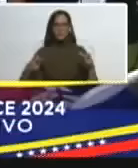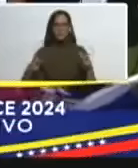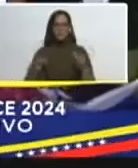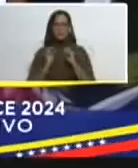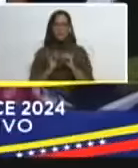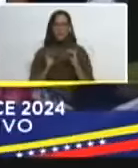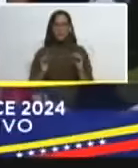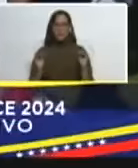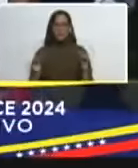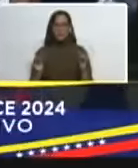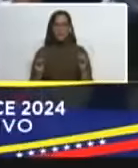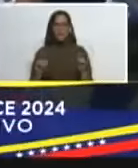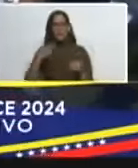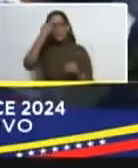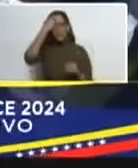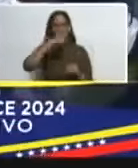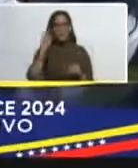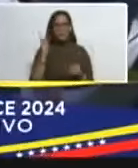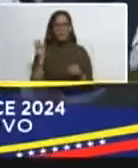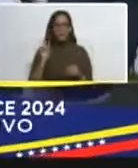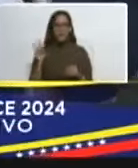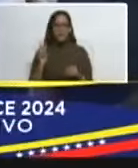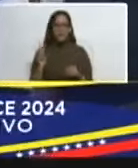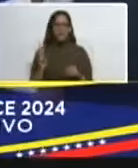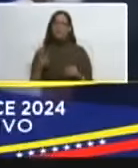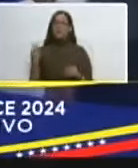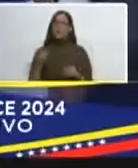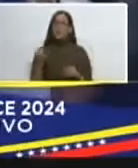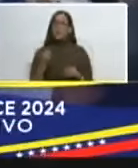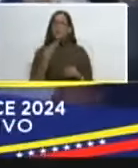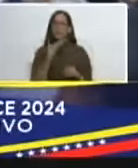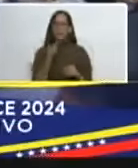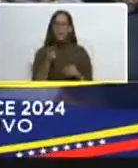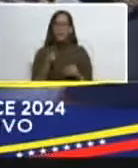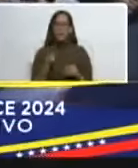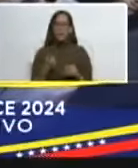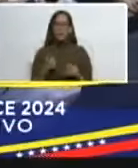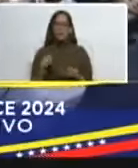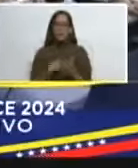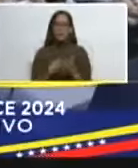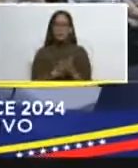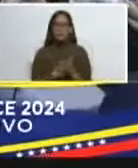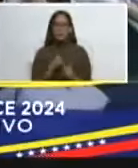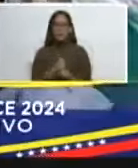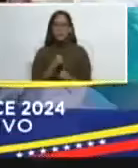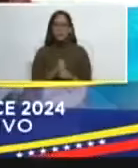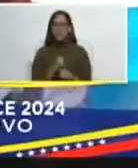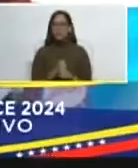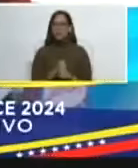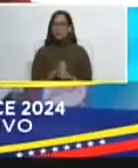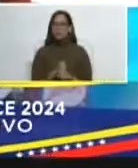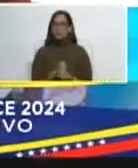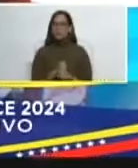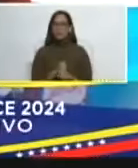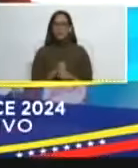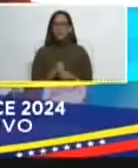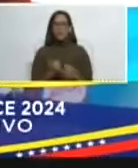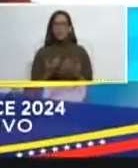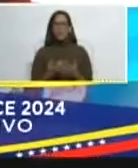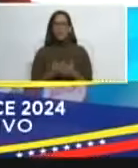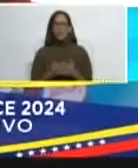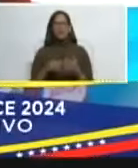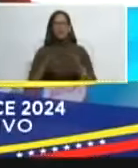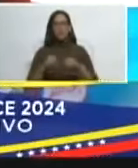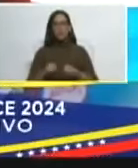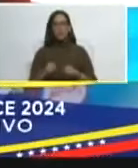usted, es para el pueblo venezolano. Y cómo mejorar el ingreso a los trabajadores se incorpora al circuito virtuoso del consumo